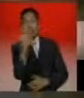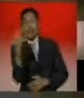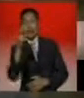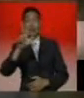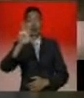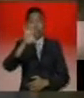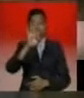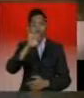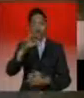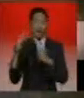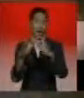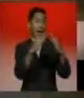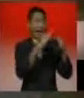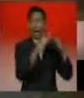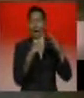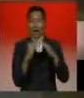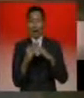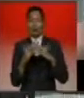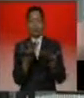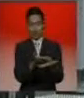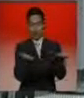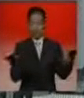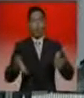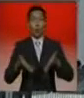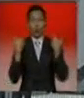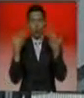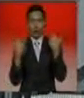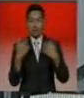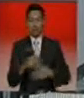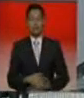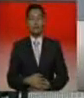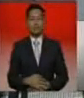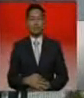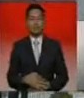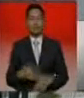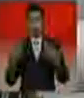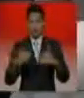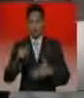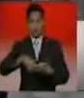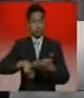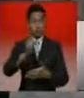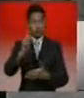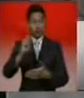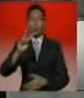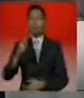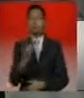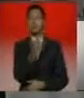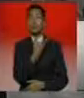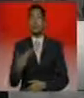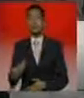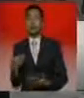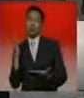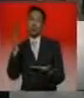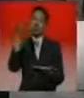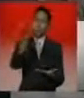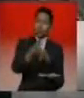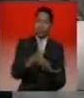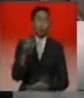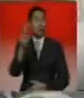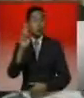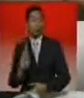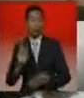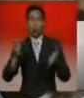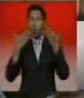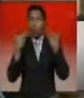y ciudad santiago formas luego de la firma del convenio el vicepresidente acudió hasta el sector del suburbio de guayaquil